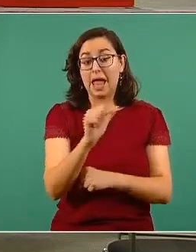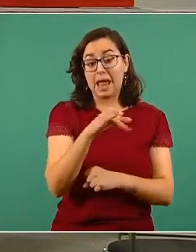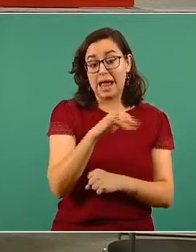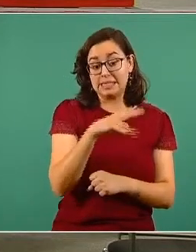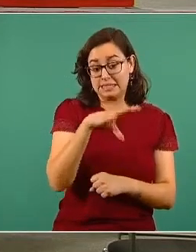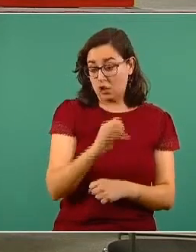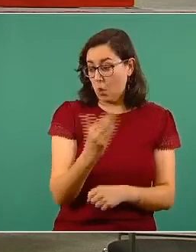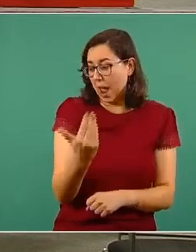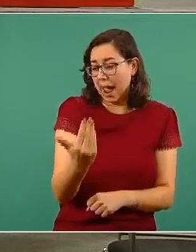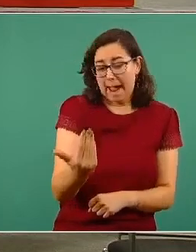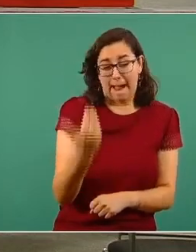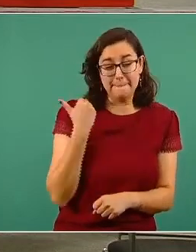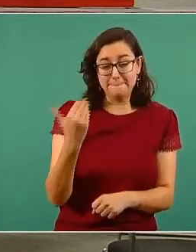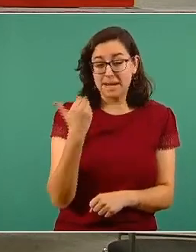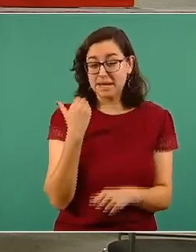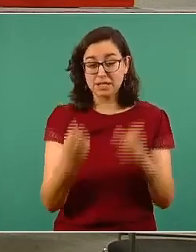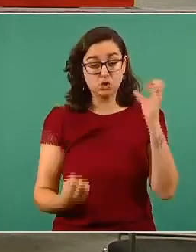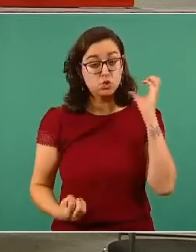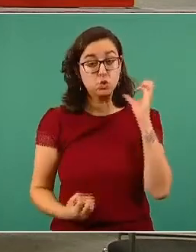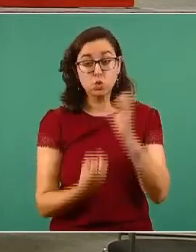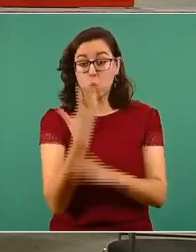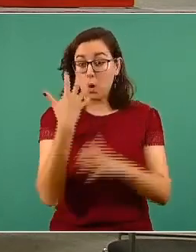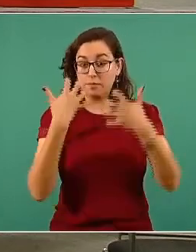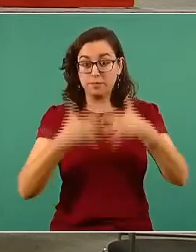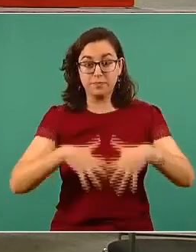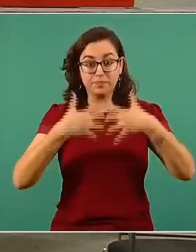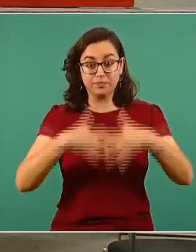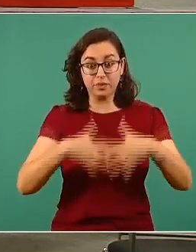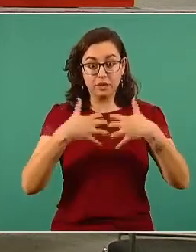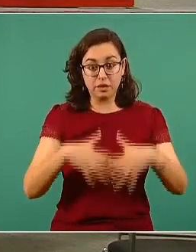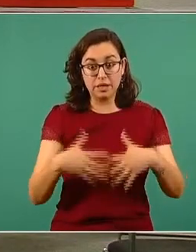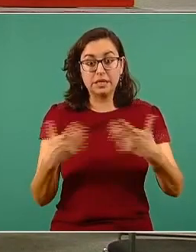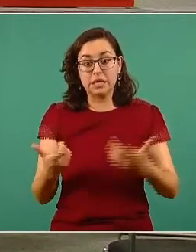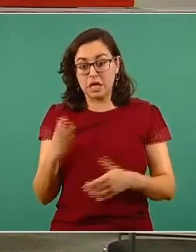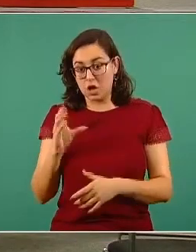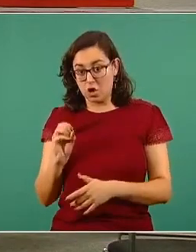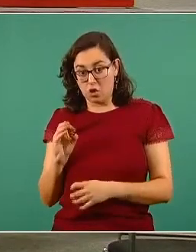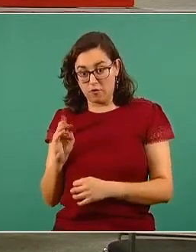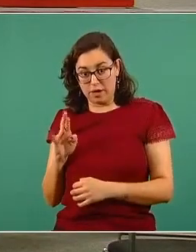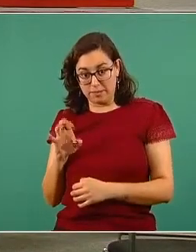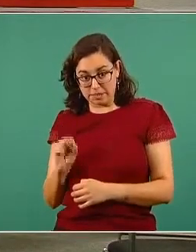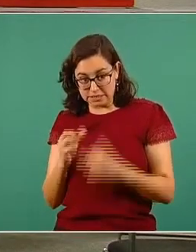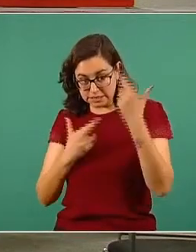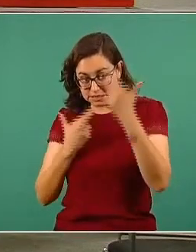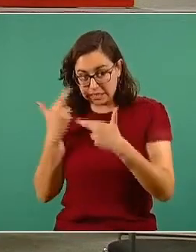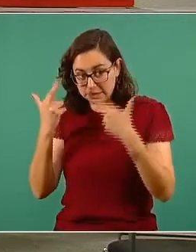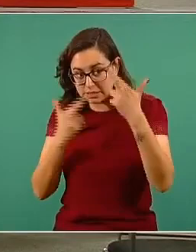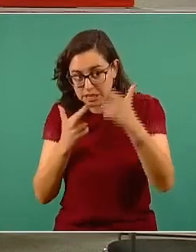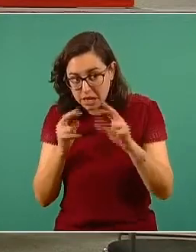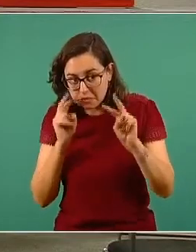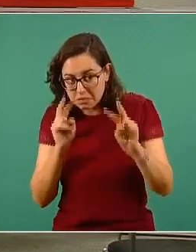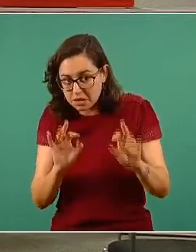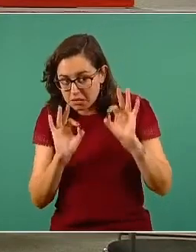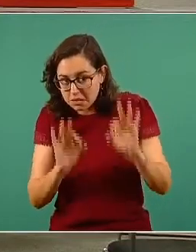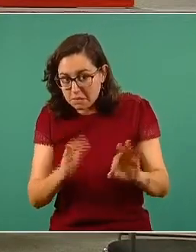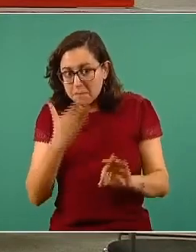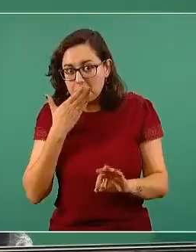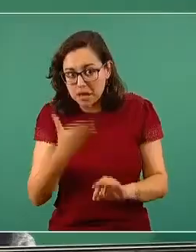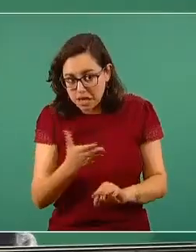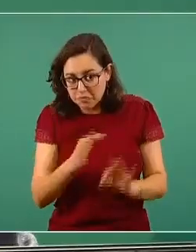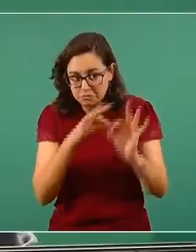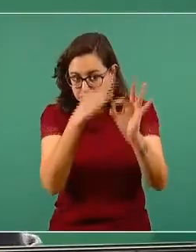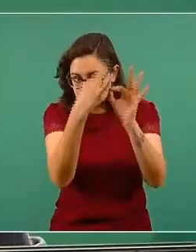de expandir con una nueva planta y COFEPRIS está en el proceso de verificación de esa planta. Si la reconoce, vamos a